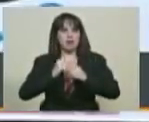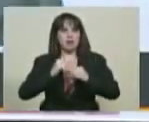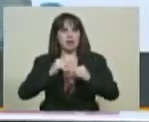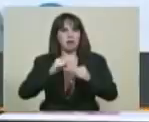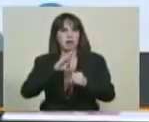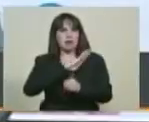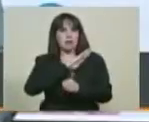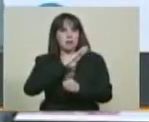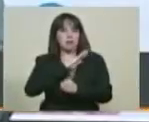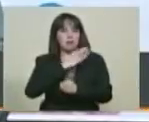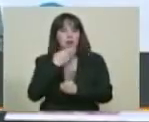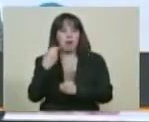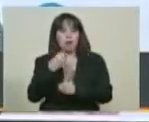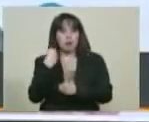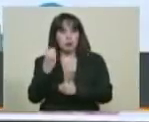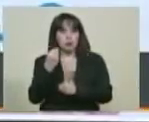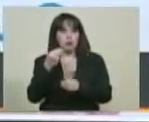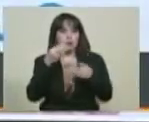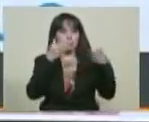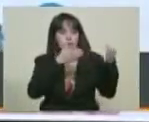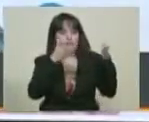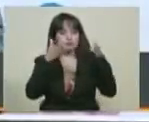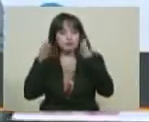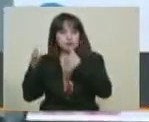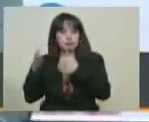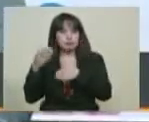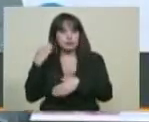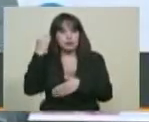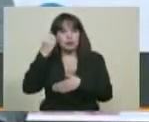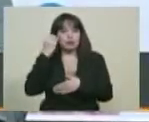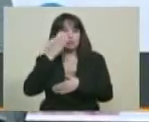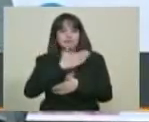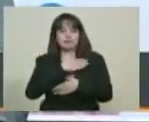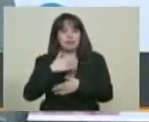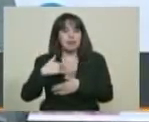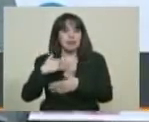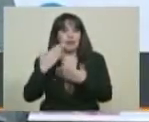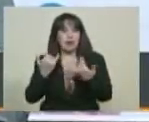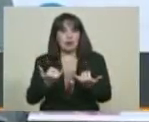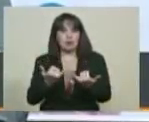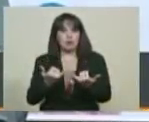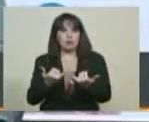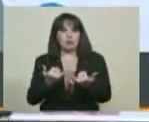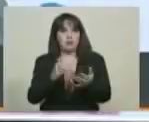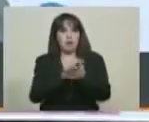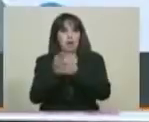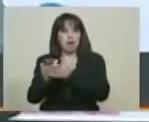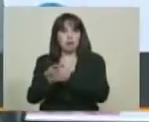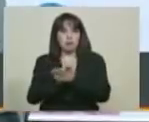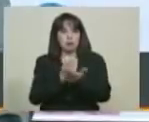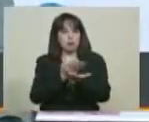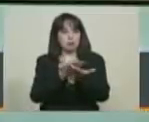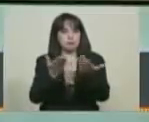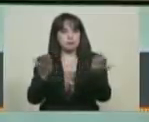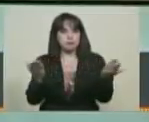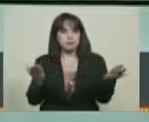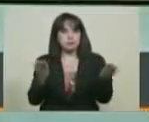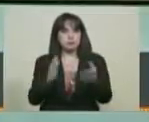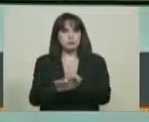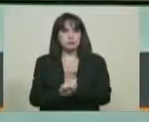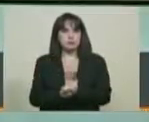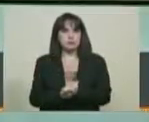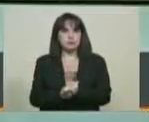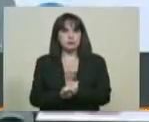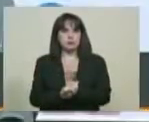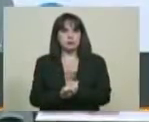La juventud. Yo ansío. Héctor, Pedro, compañeros, compañeras.